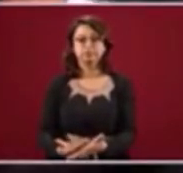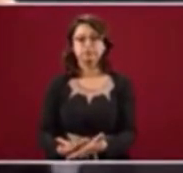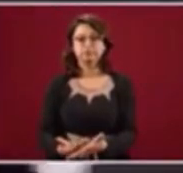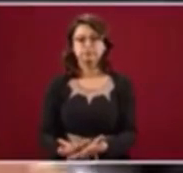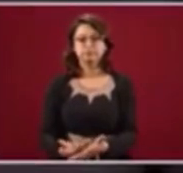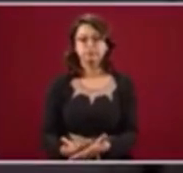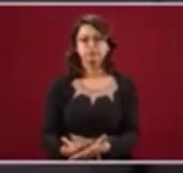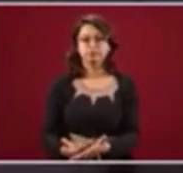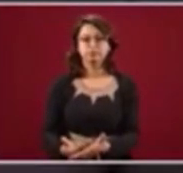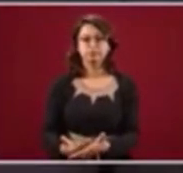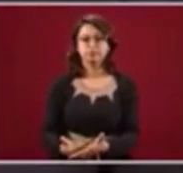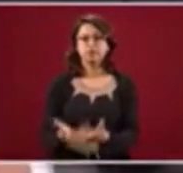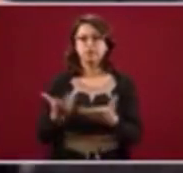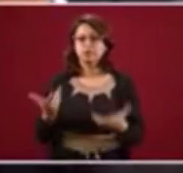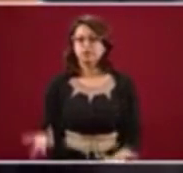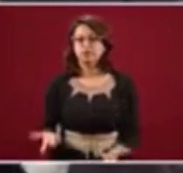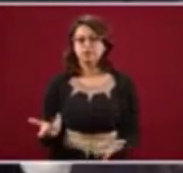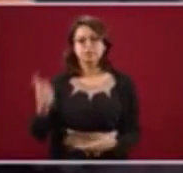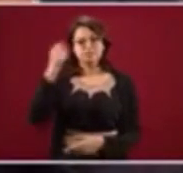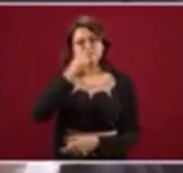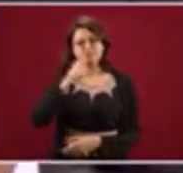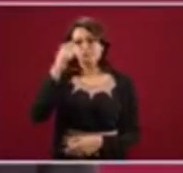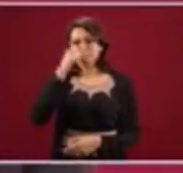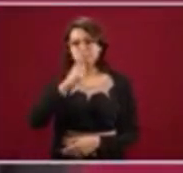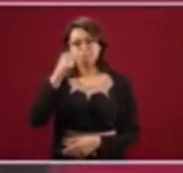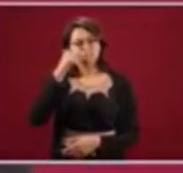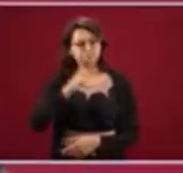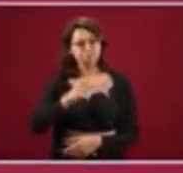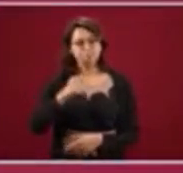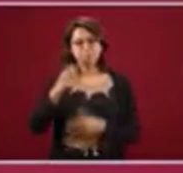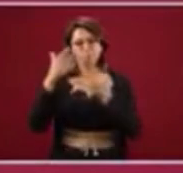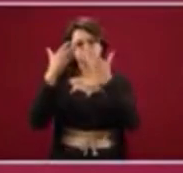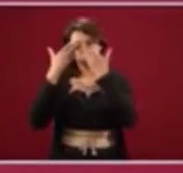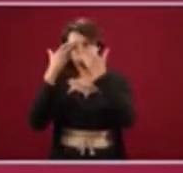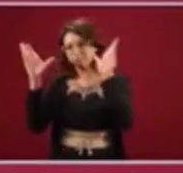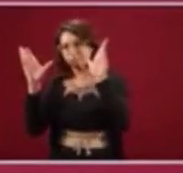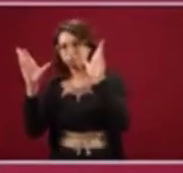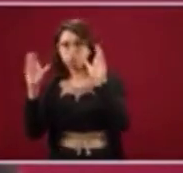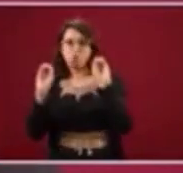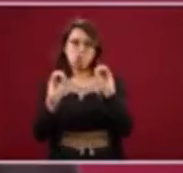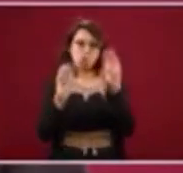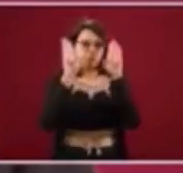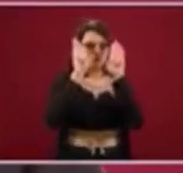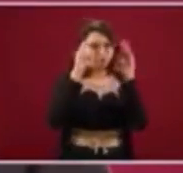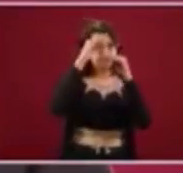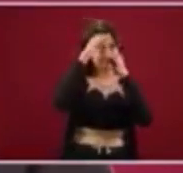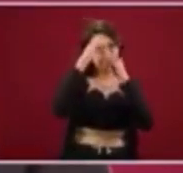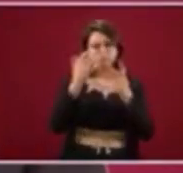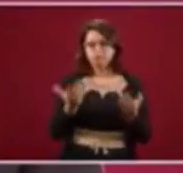ha dominado es el pensamiento liberal y el pensamiento conservador.